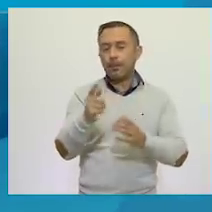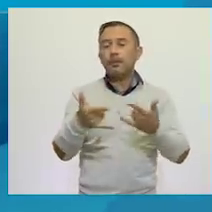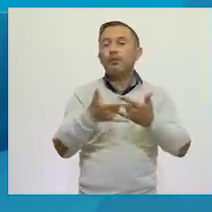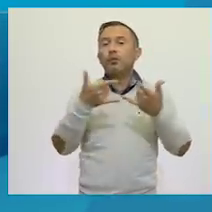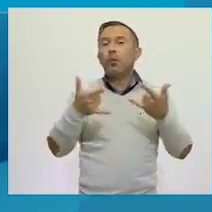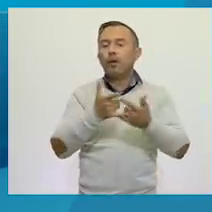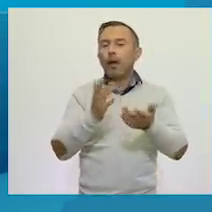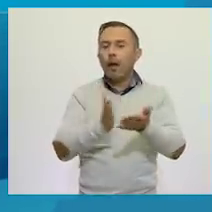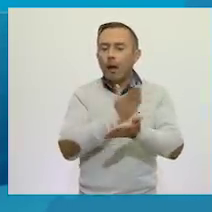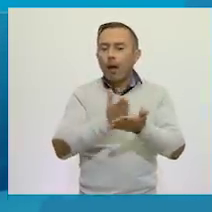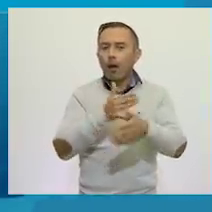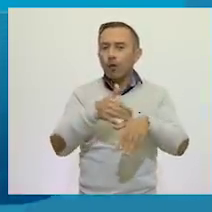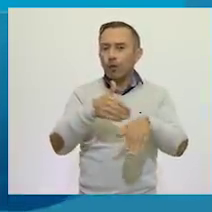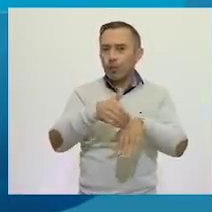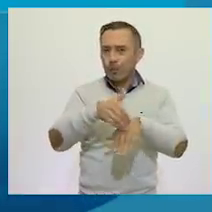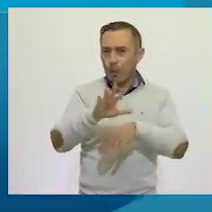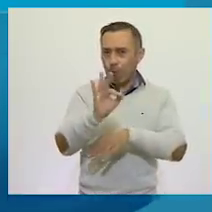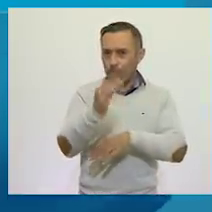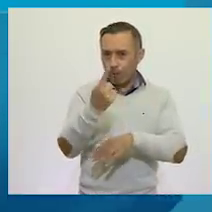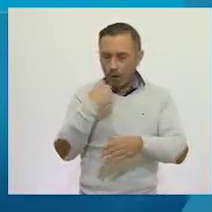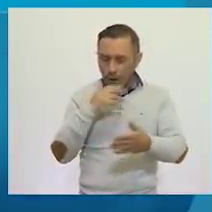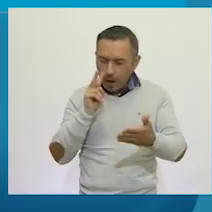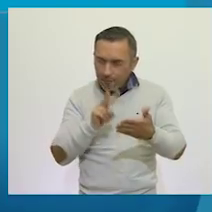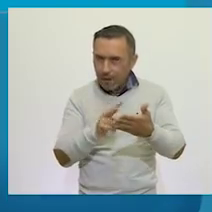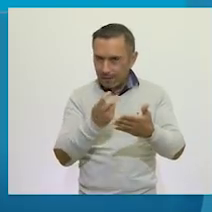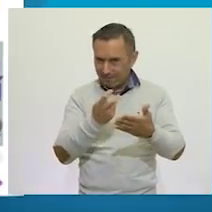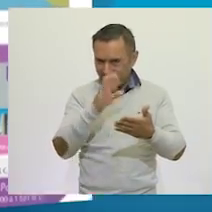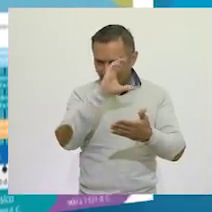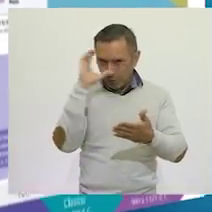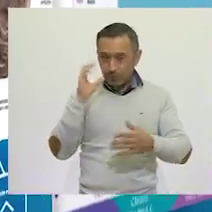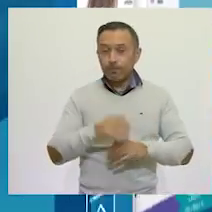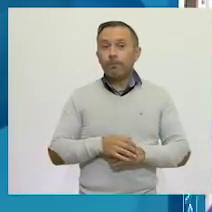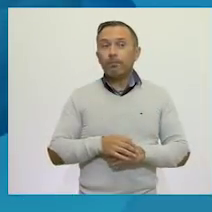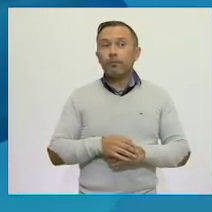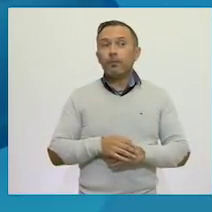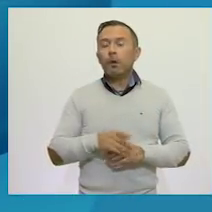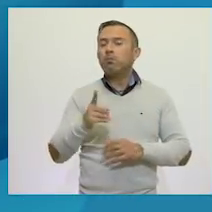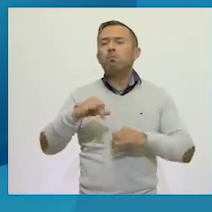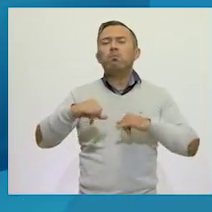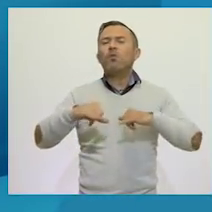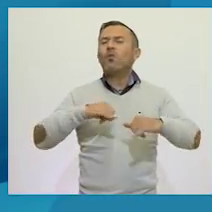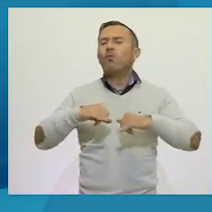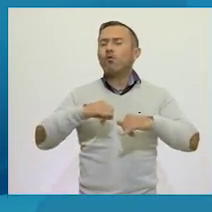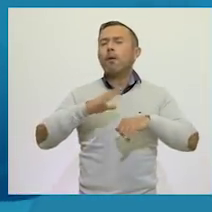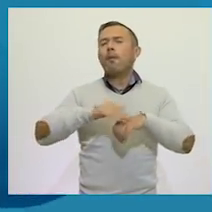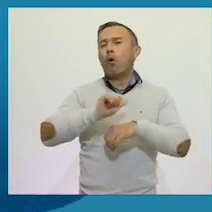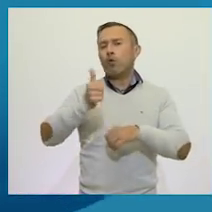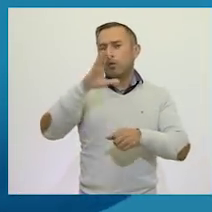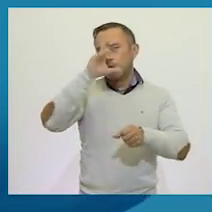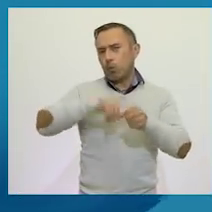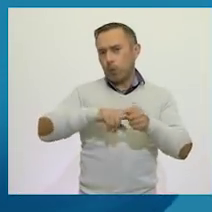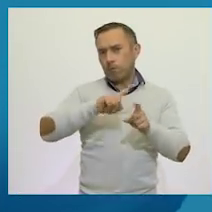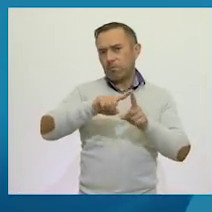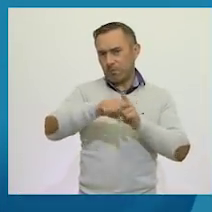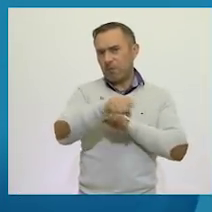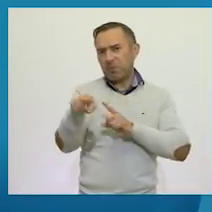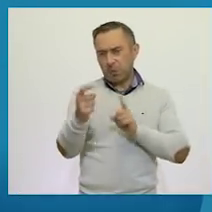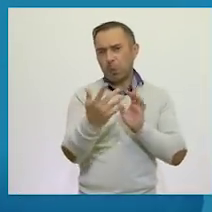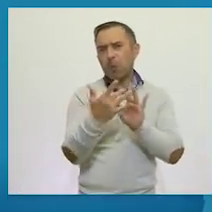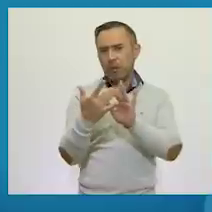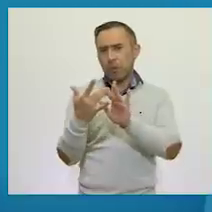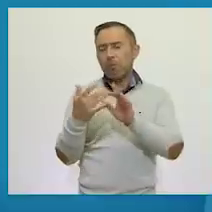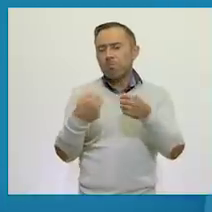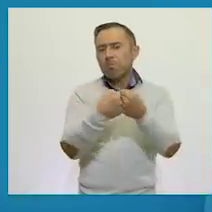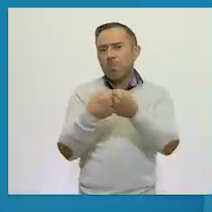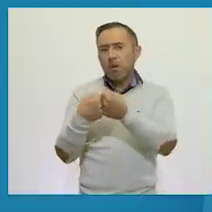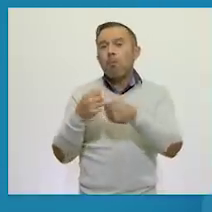página 41. Veamos que geográficamente puede tener contacto con otras culturas porque se encuentran en el